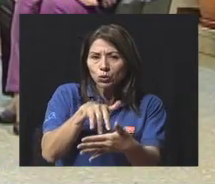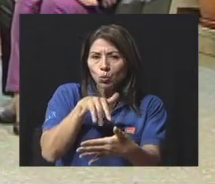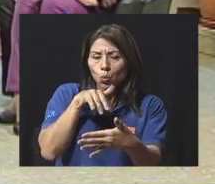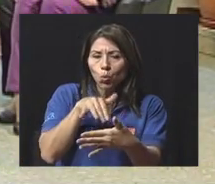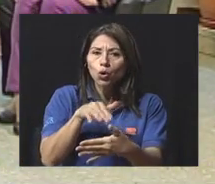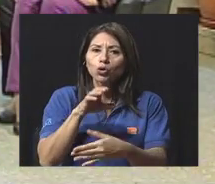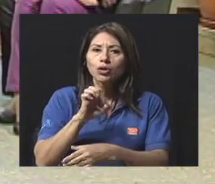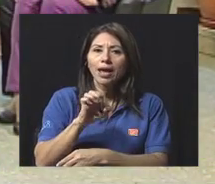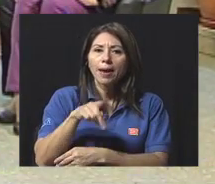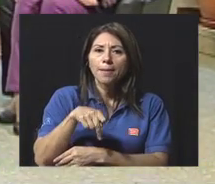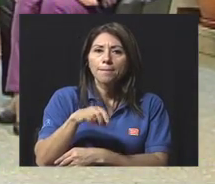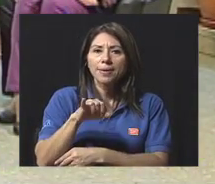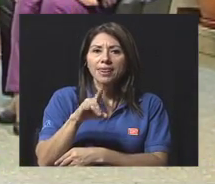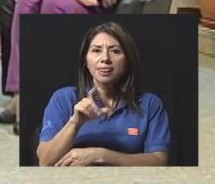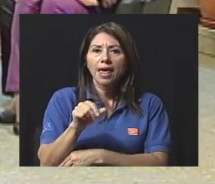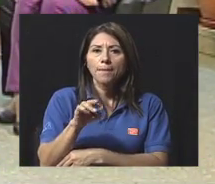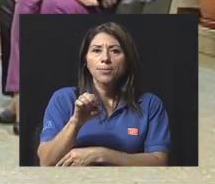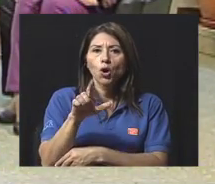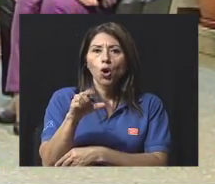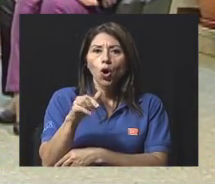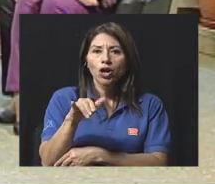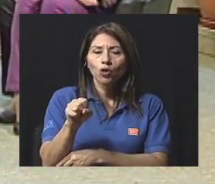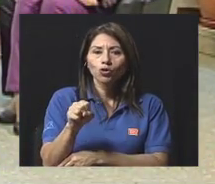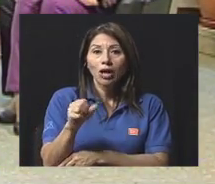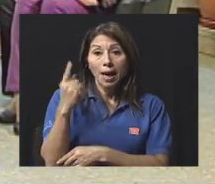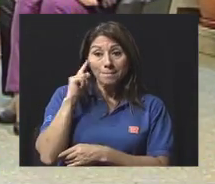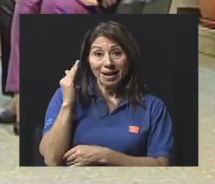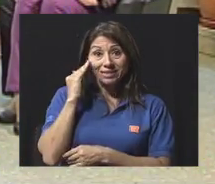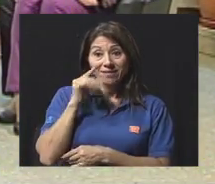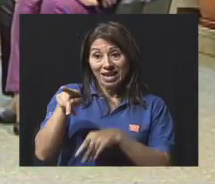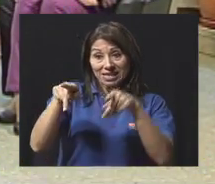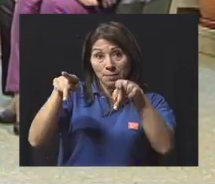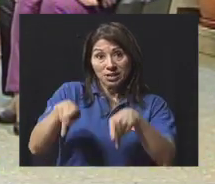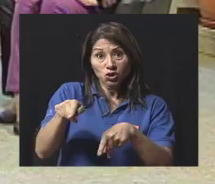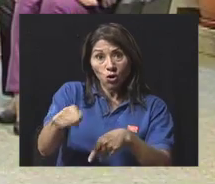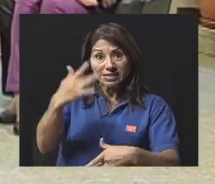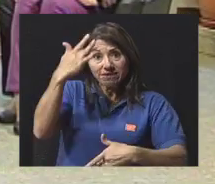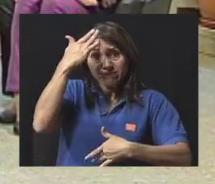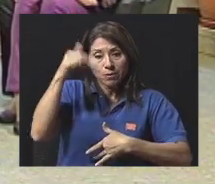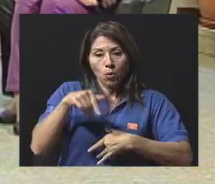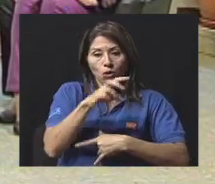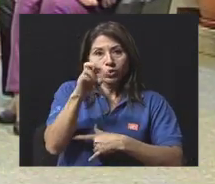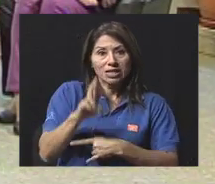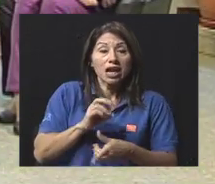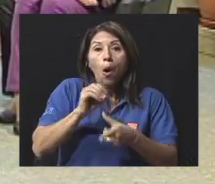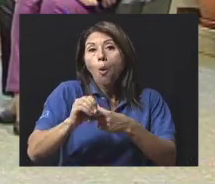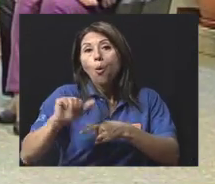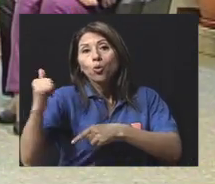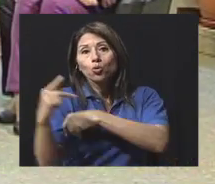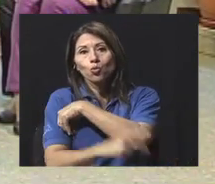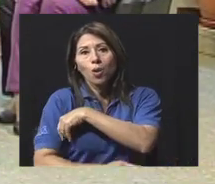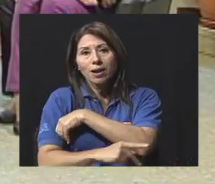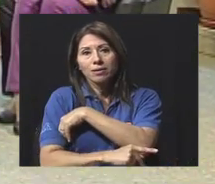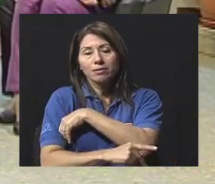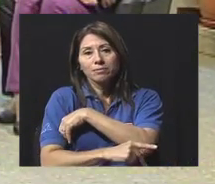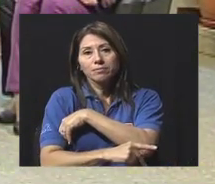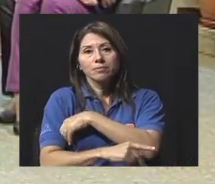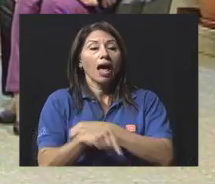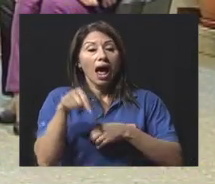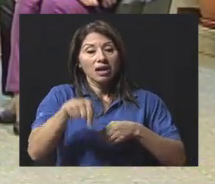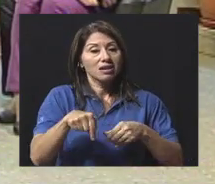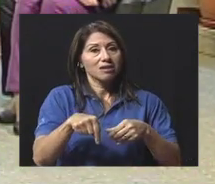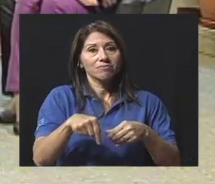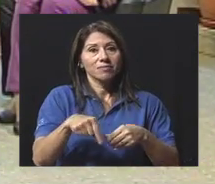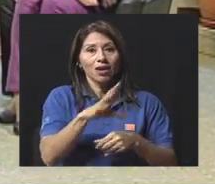ver si la persona fue infectada en el país que esto hasta ahora no ha sido el caso en el nuestro en Costa Rica y también se